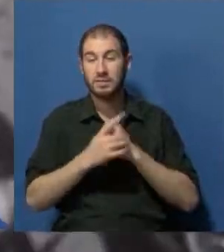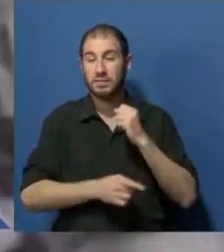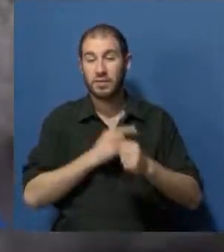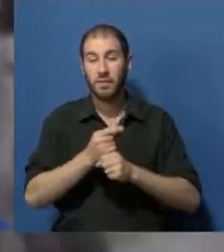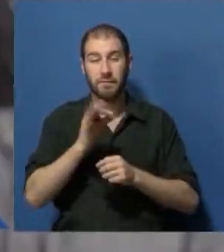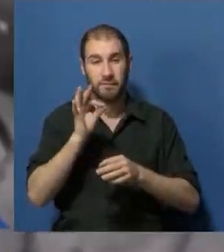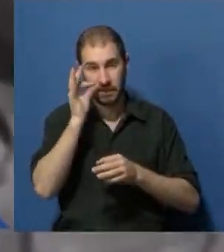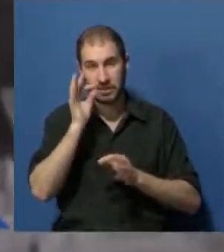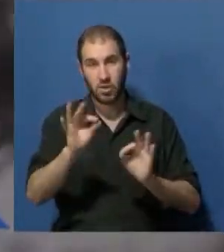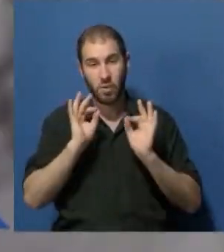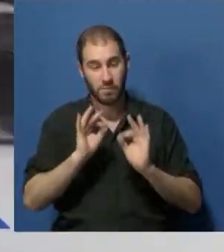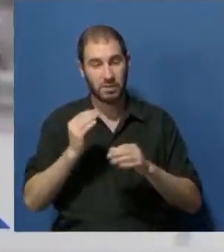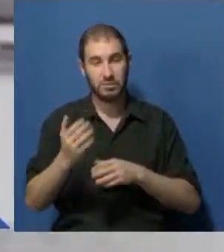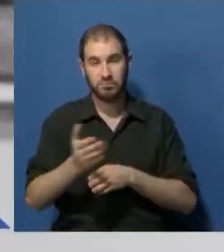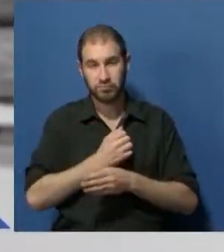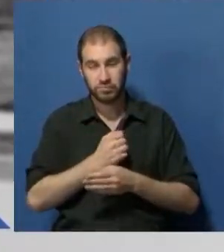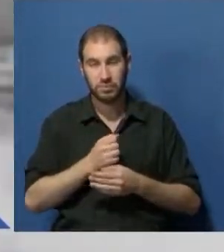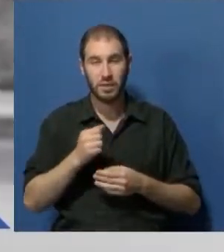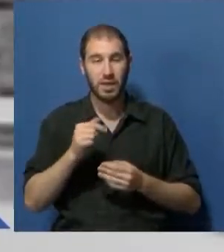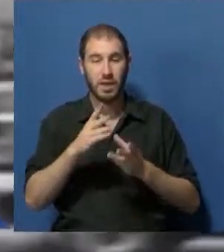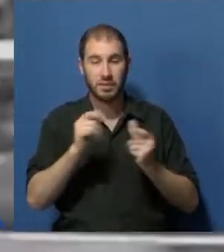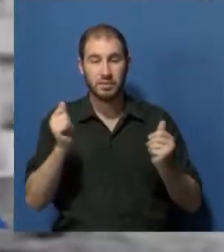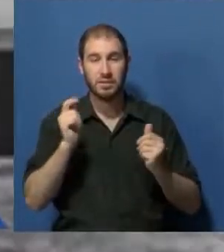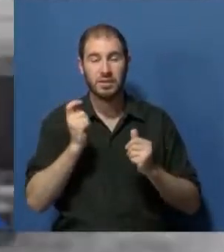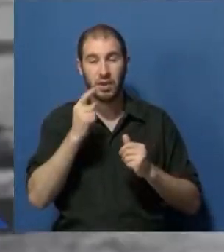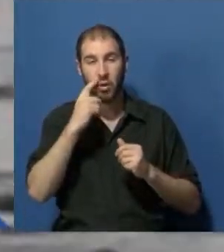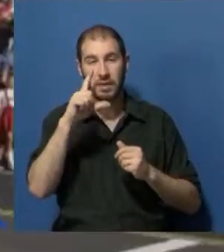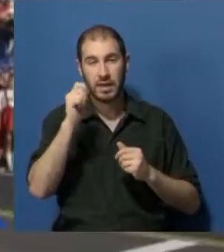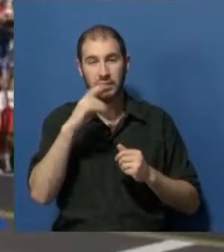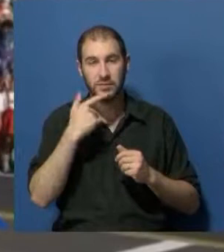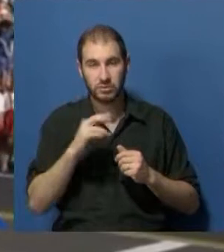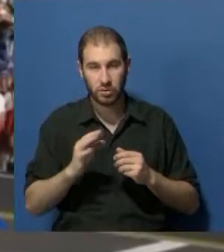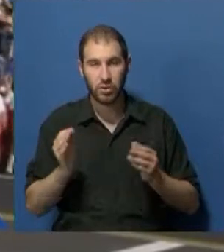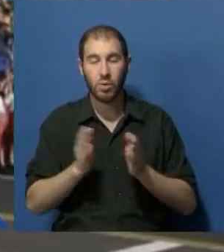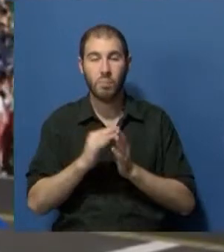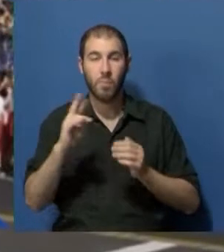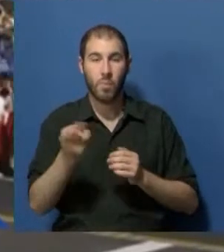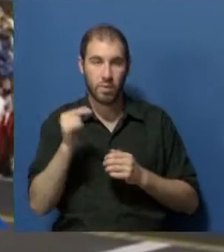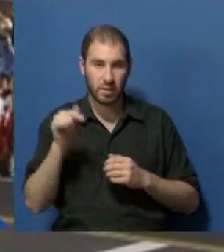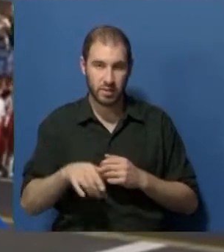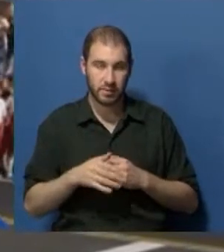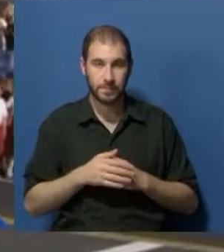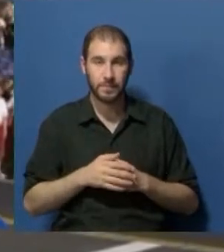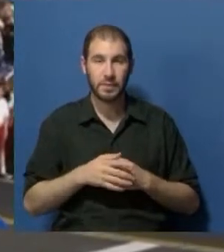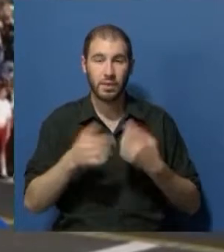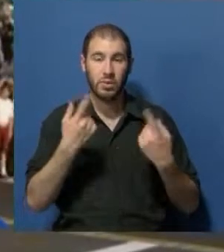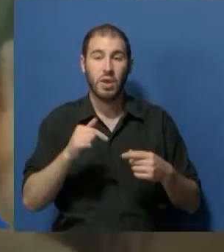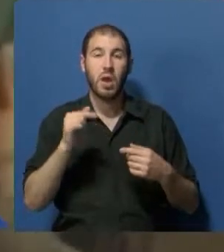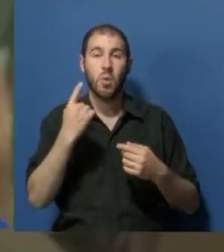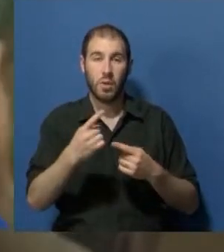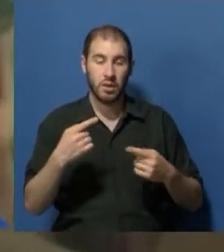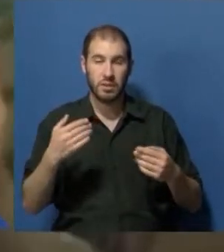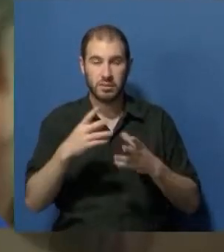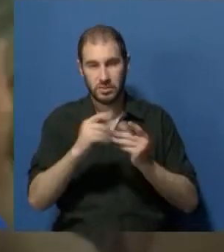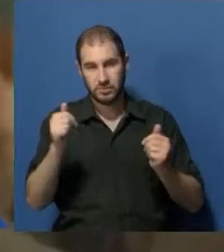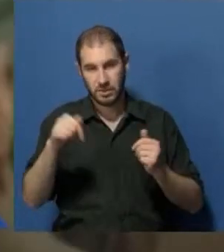Es decir, lo que quedaba del siglo XX lo terminó cerrando Fidel Castro con su muerte. Es por lo menos una de las conclusiones que nosotros sacamos